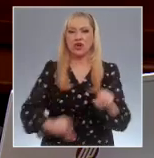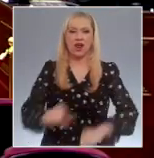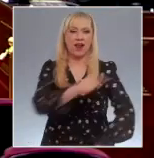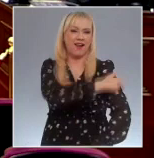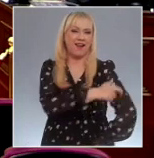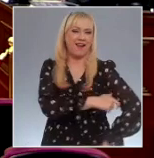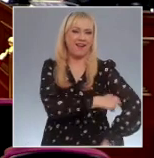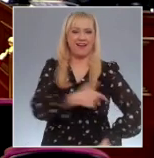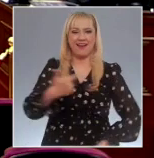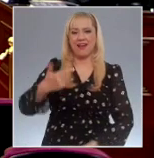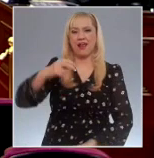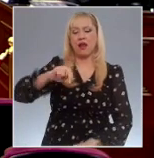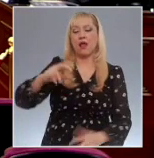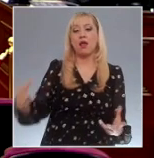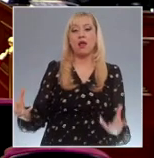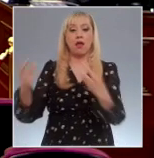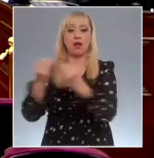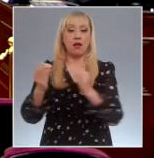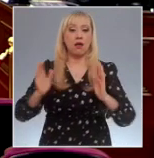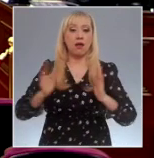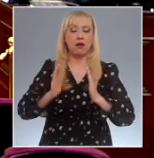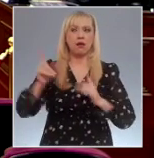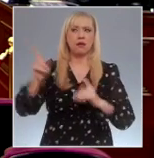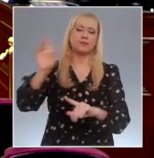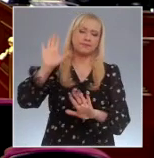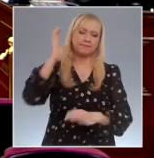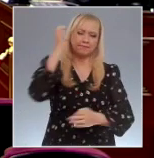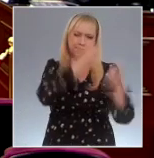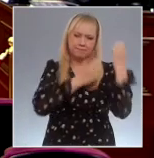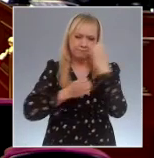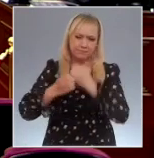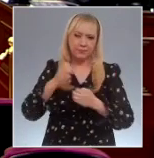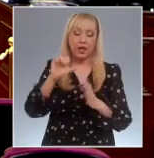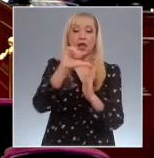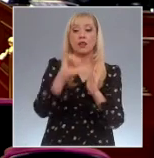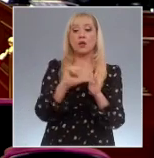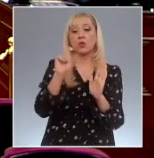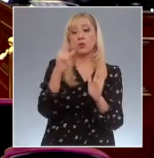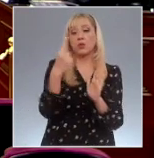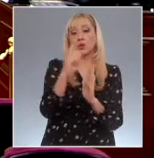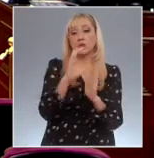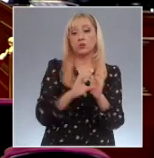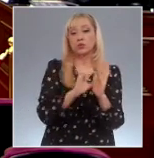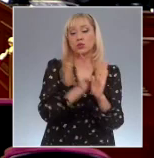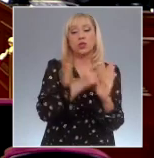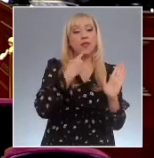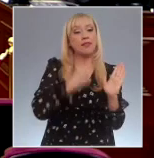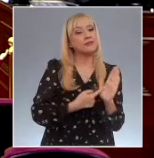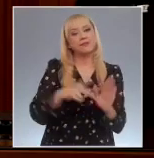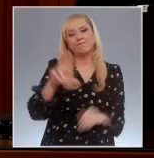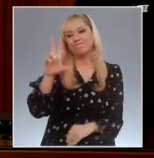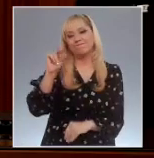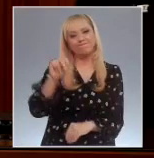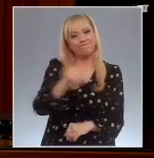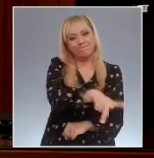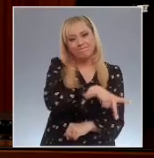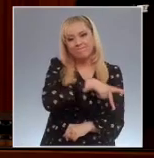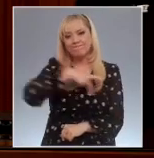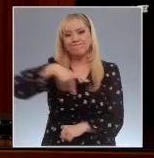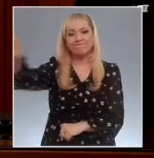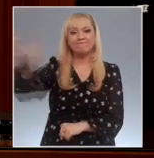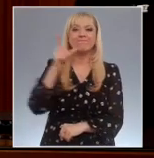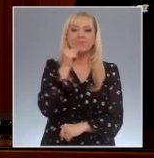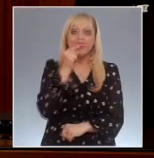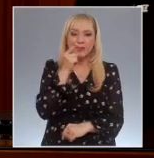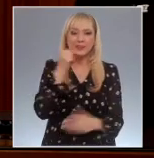pues explicó que, de acuerdo con el artículo 21 de la Constitución, dicho cuerpo de seguridad es de carácter civil y, en consecuencia, su mando